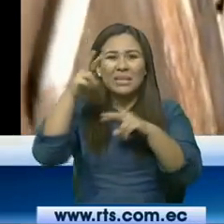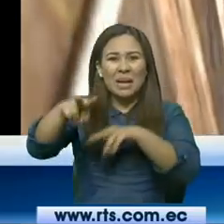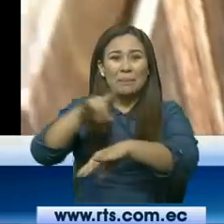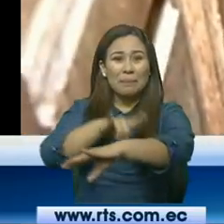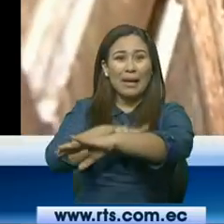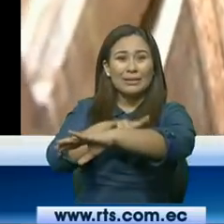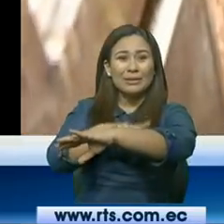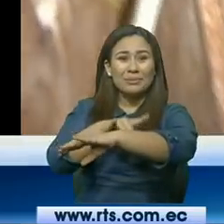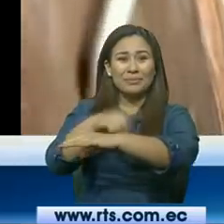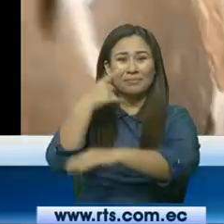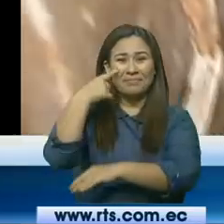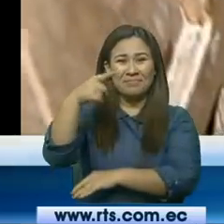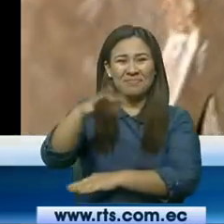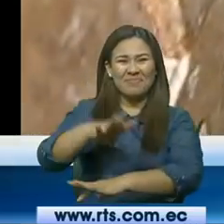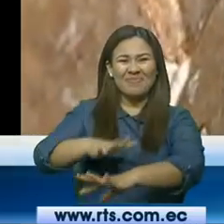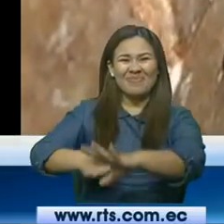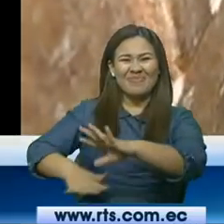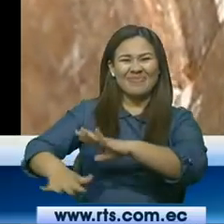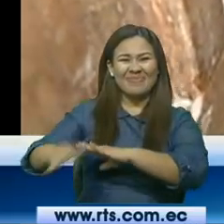venga